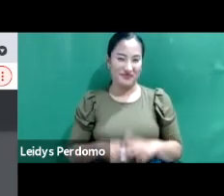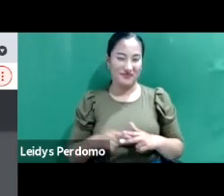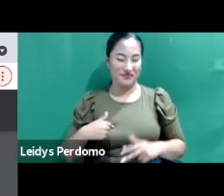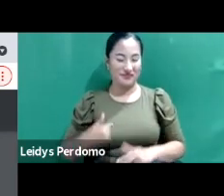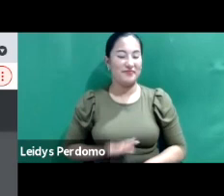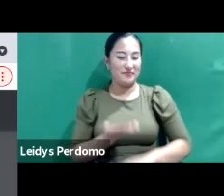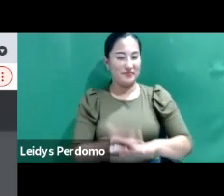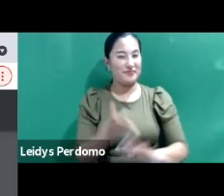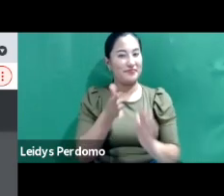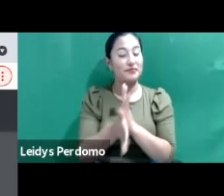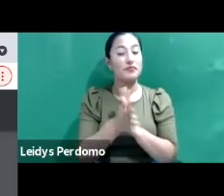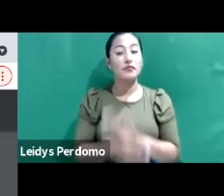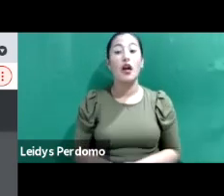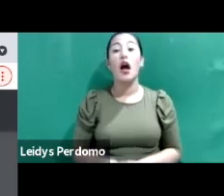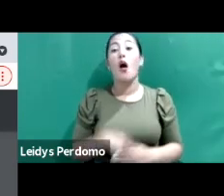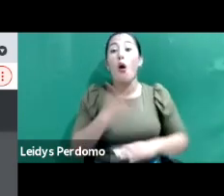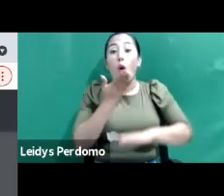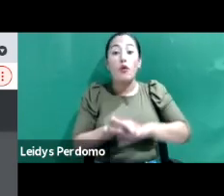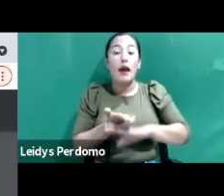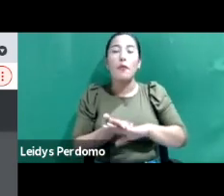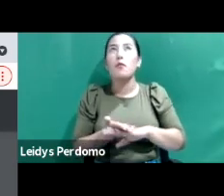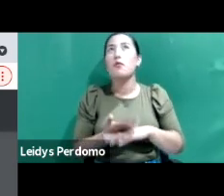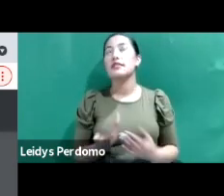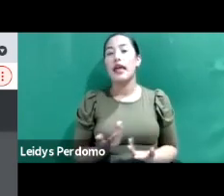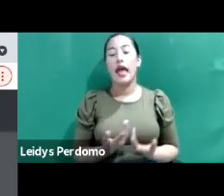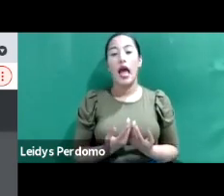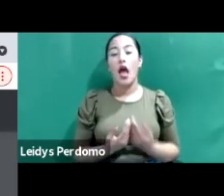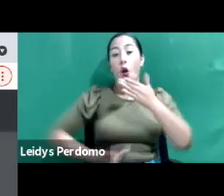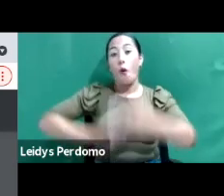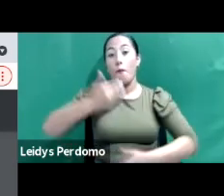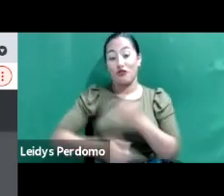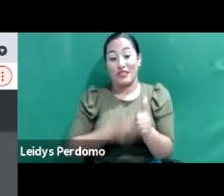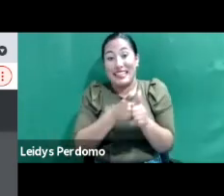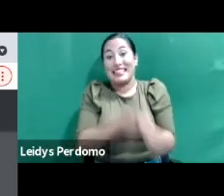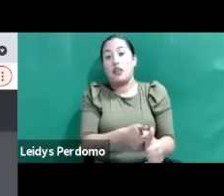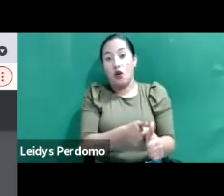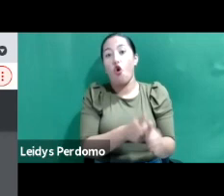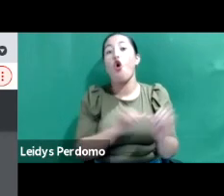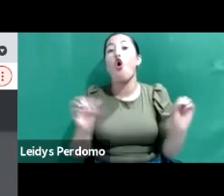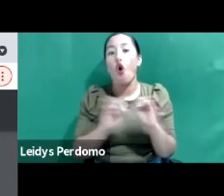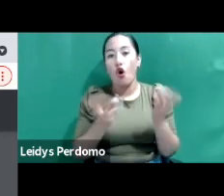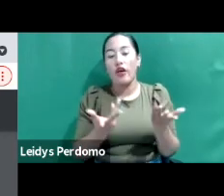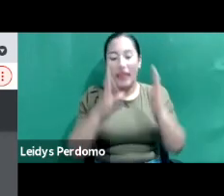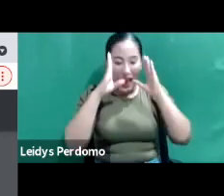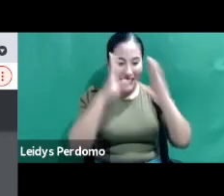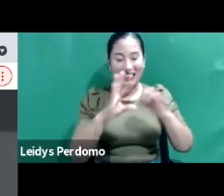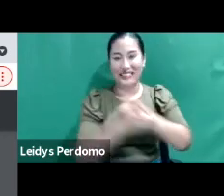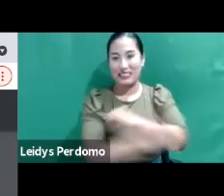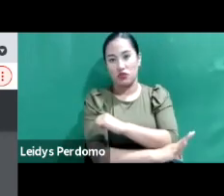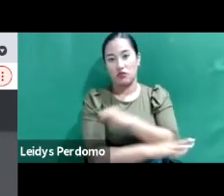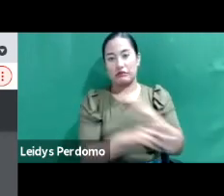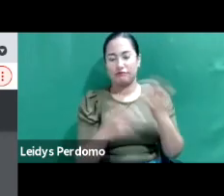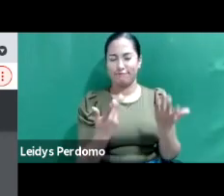bien es cierto, no es una propuesta en términos de un proceso de intervención o tratamiento psicológico, digamos que